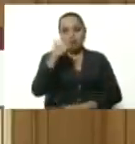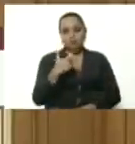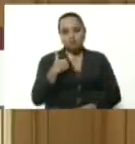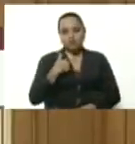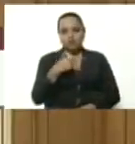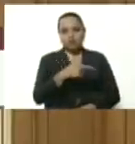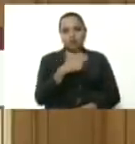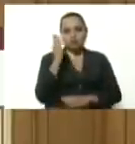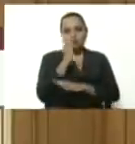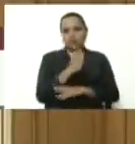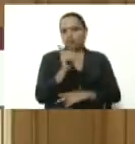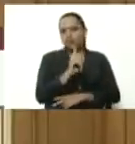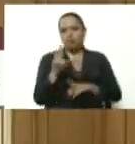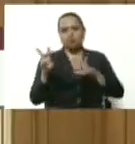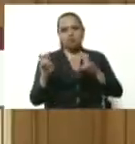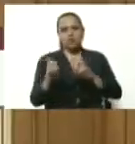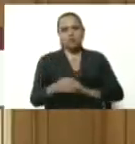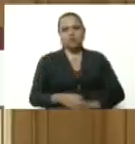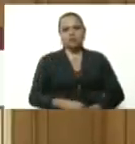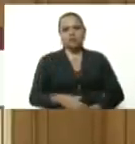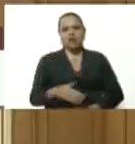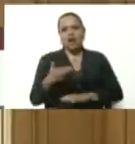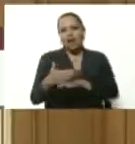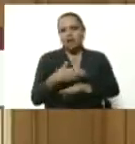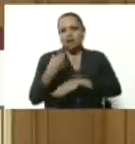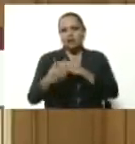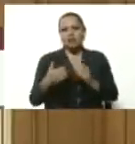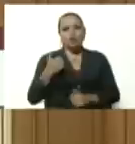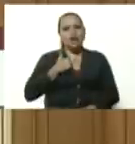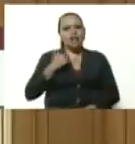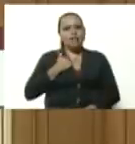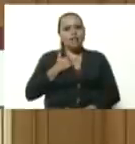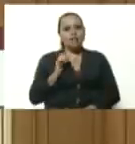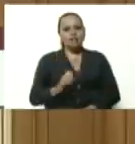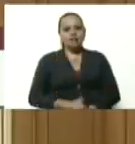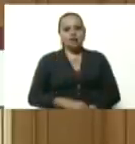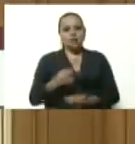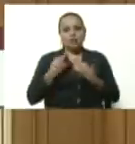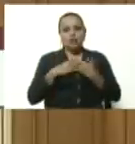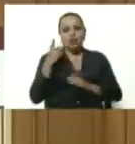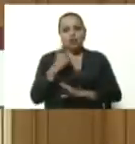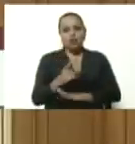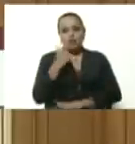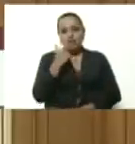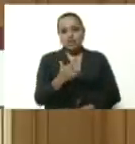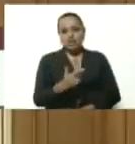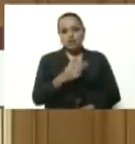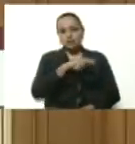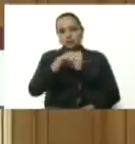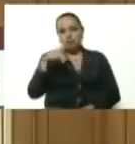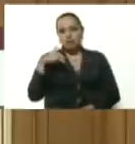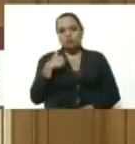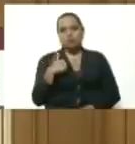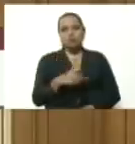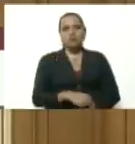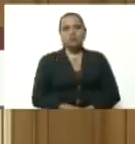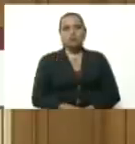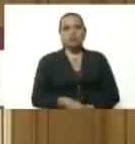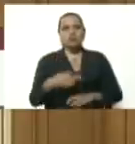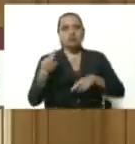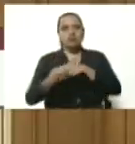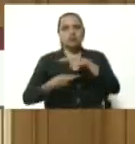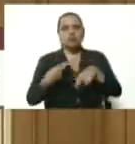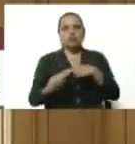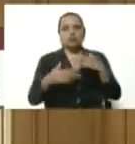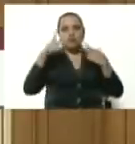medida, que no es nueva, ya lo había hecho también Canadá. Pero yo sí tengo que decir que para nosotros los revolucionarios,